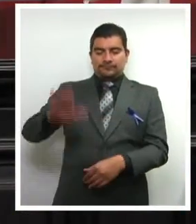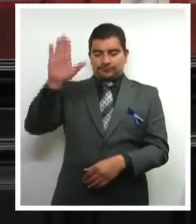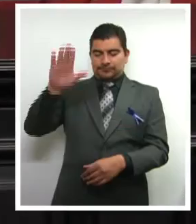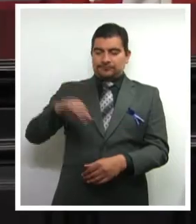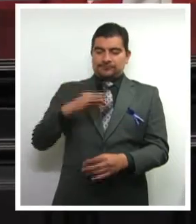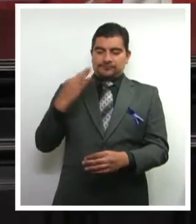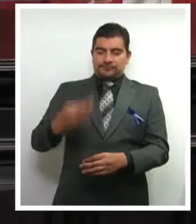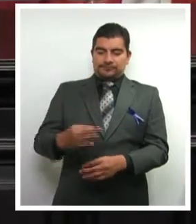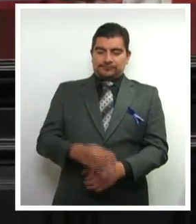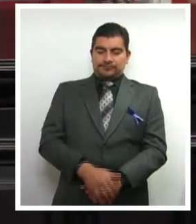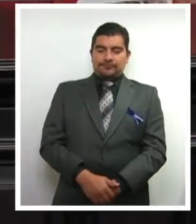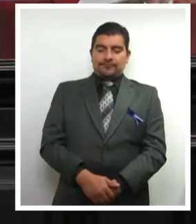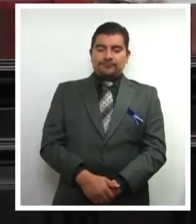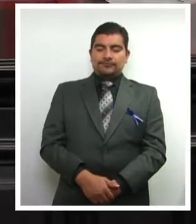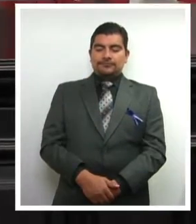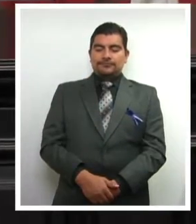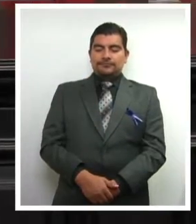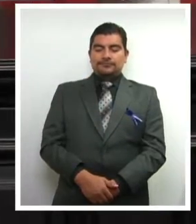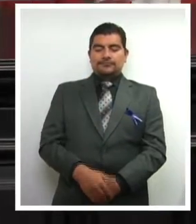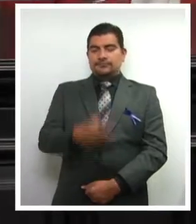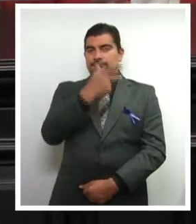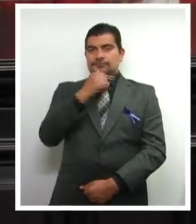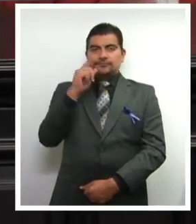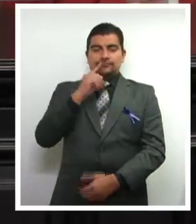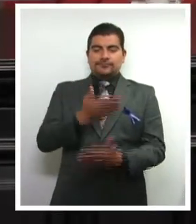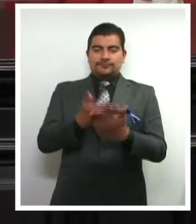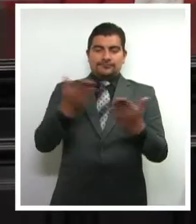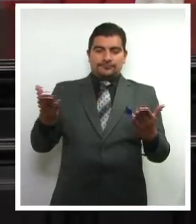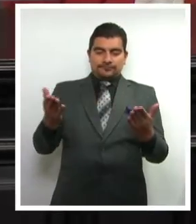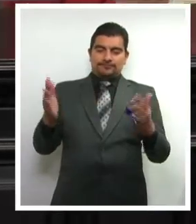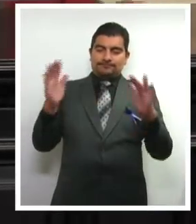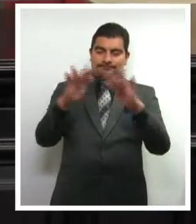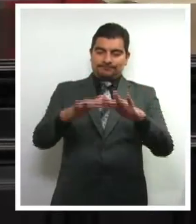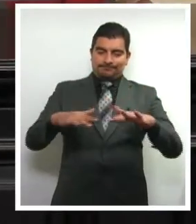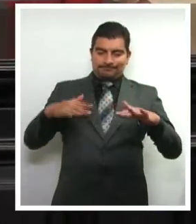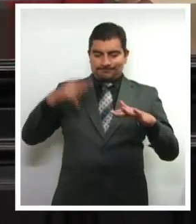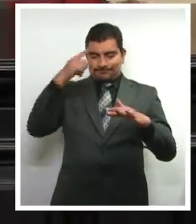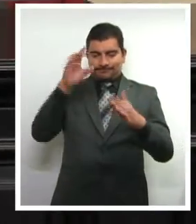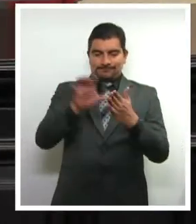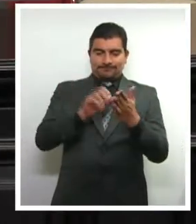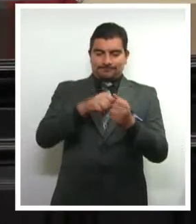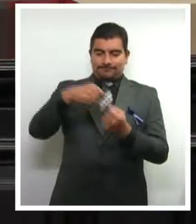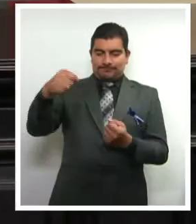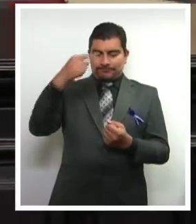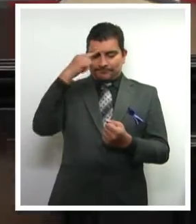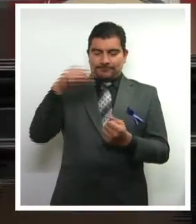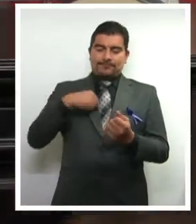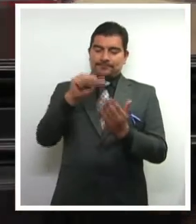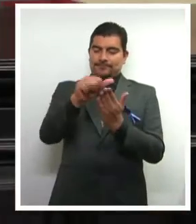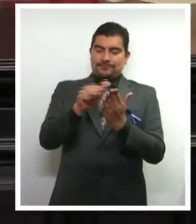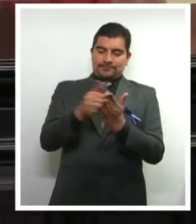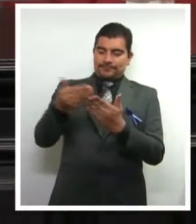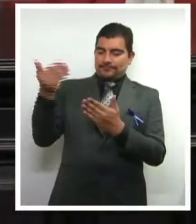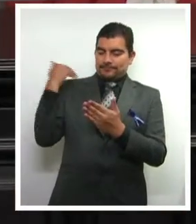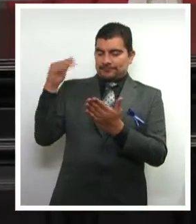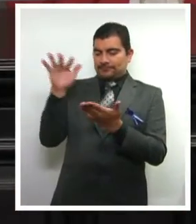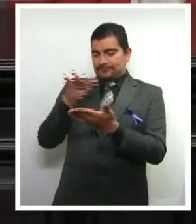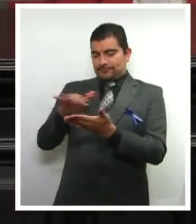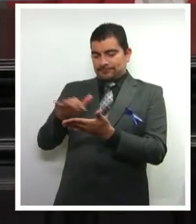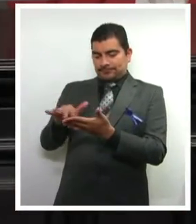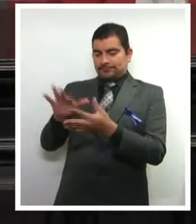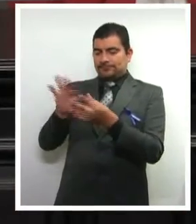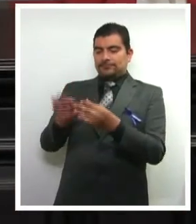Compañeras y compañeros constituyentes, el siguiente punto del orden del día es la lectura del acta de la sesión anterior. Pido a